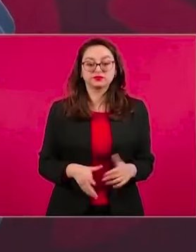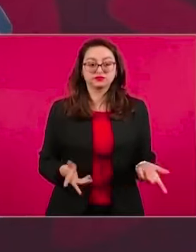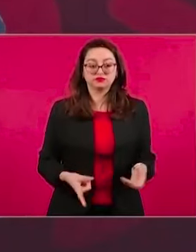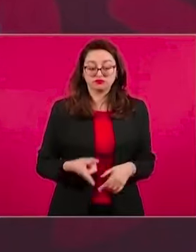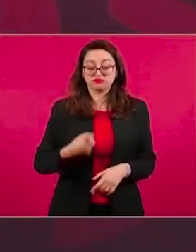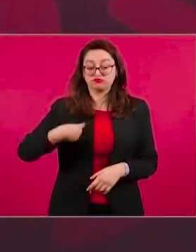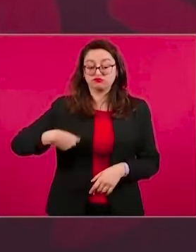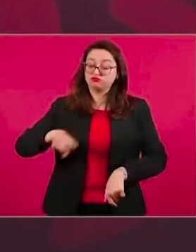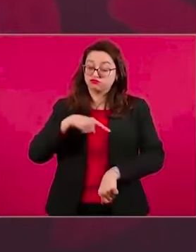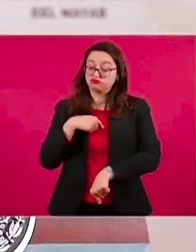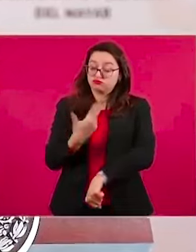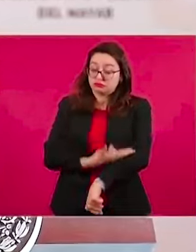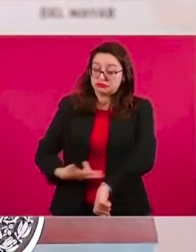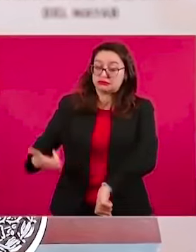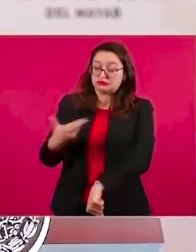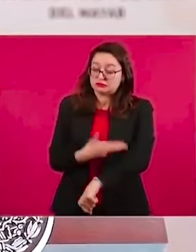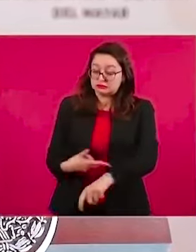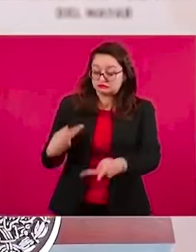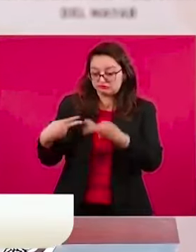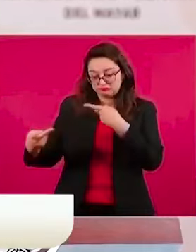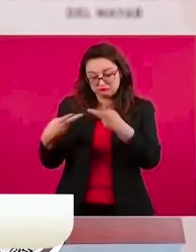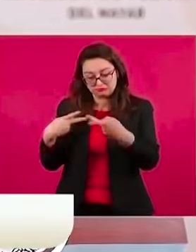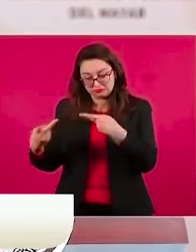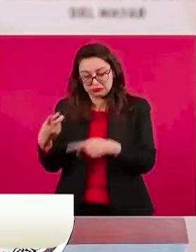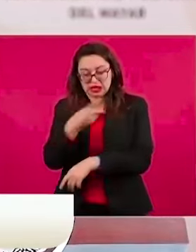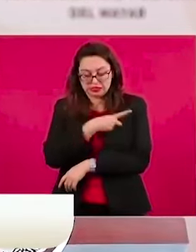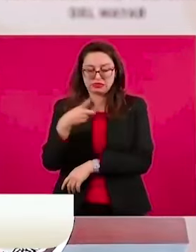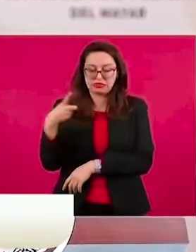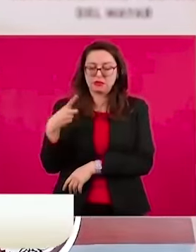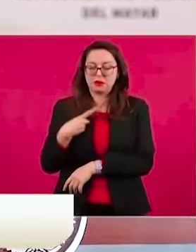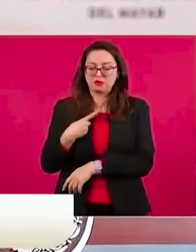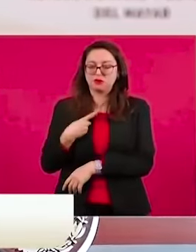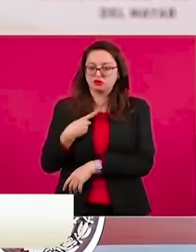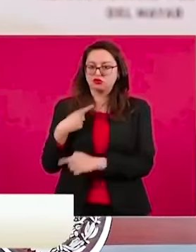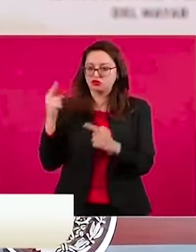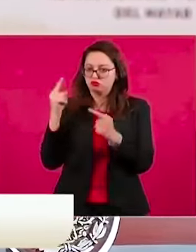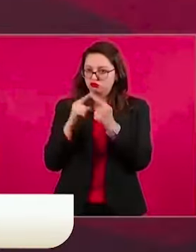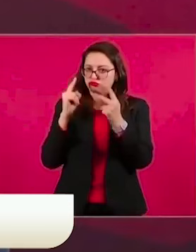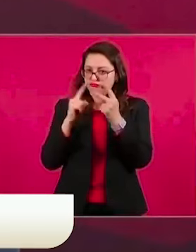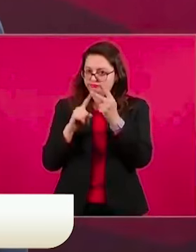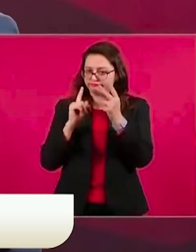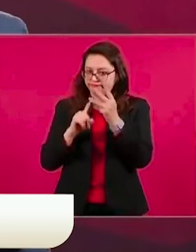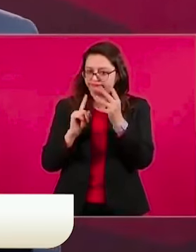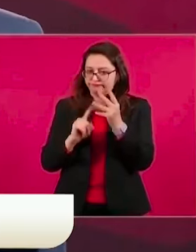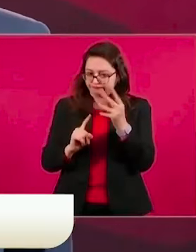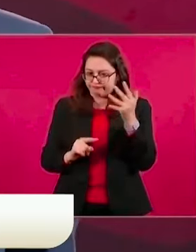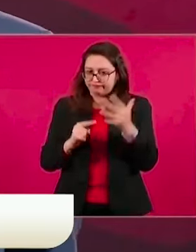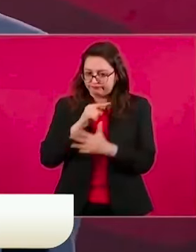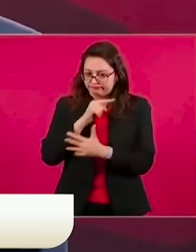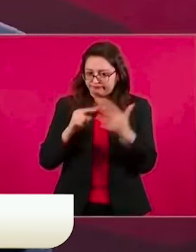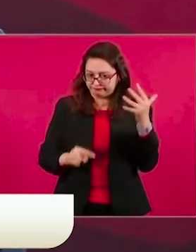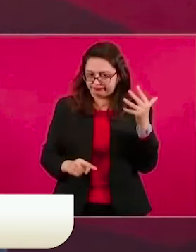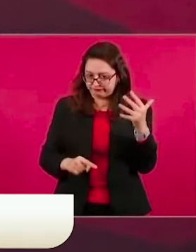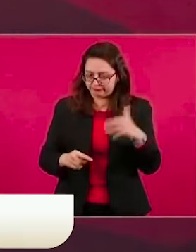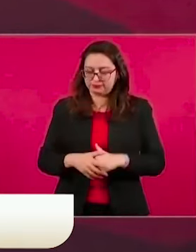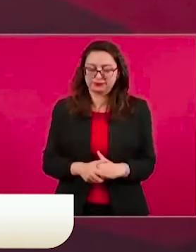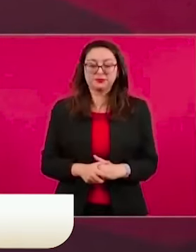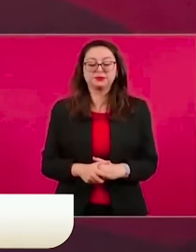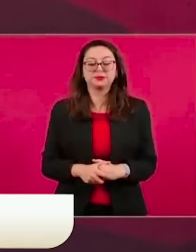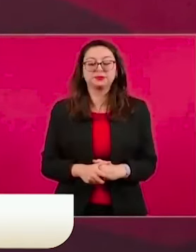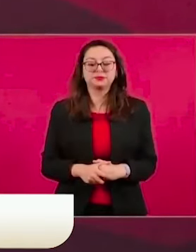cosas e primero eh se